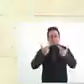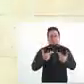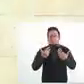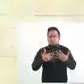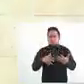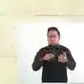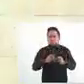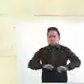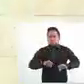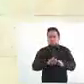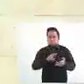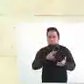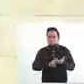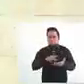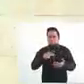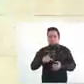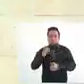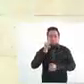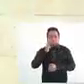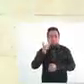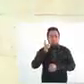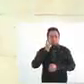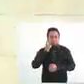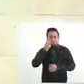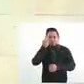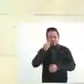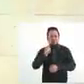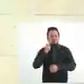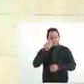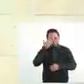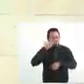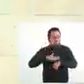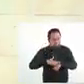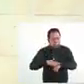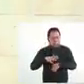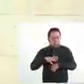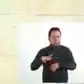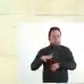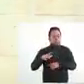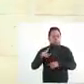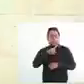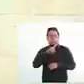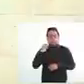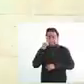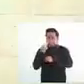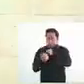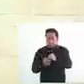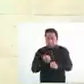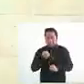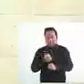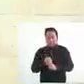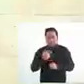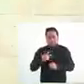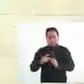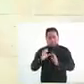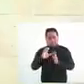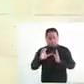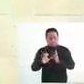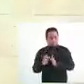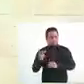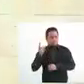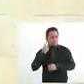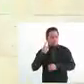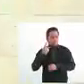del Poder Legislativo en el marco de la conmemoración del centenario de nuestra Constitución